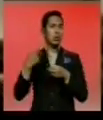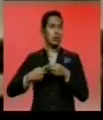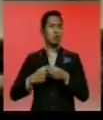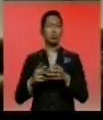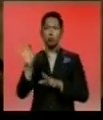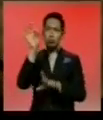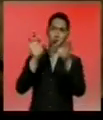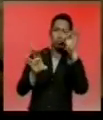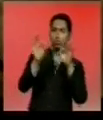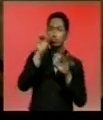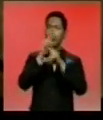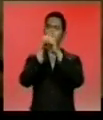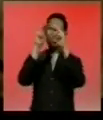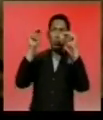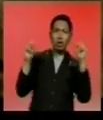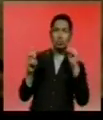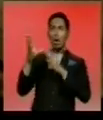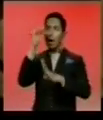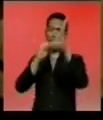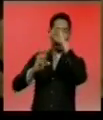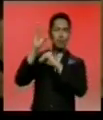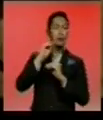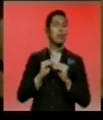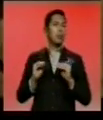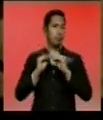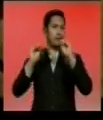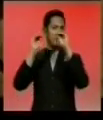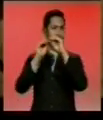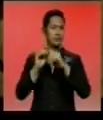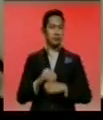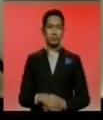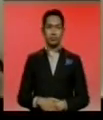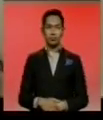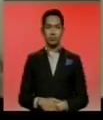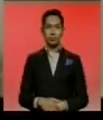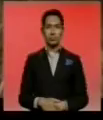encontrar naturaleza y aprender más de la historia del país. Estefanía Montes de Oca, Gama Noticias.